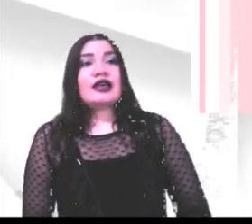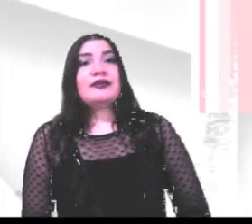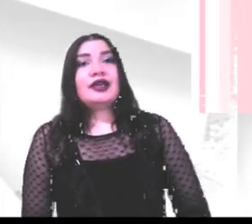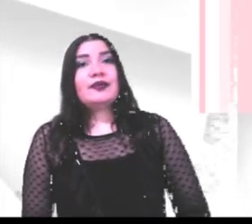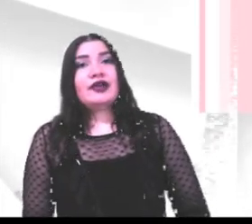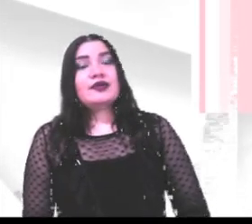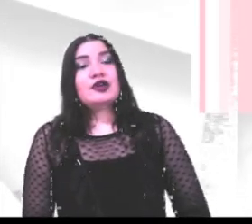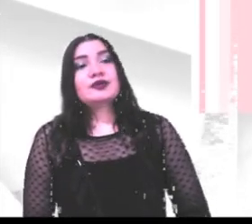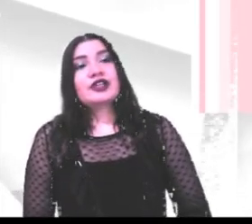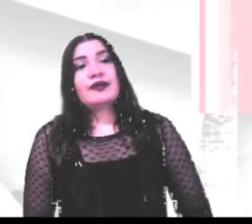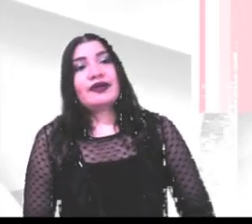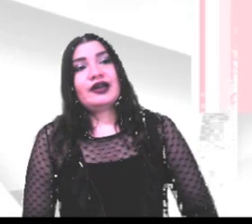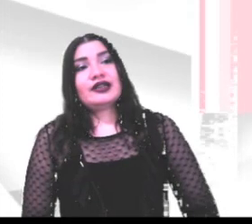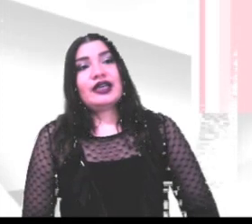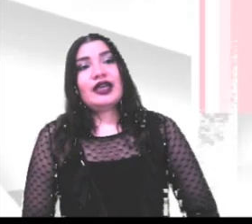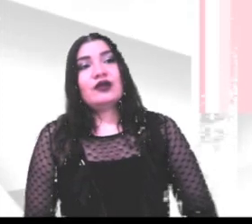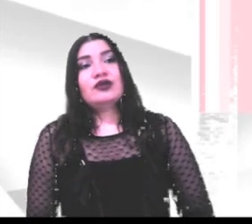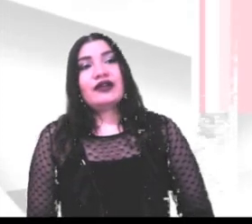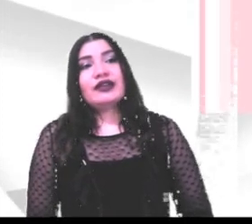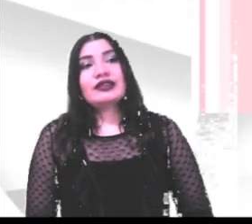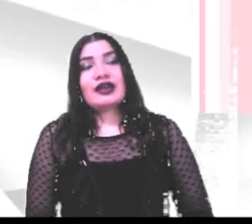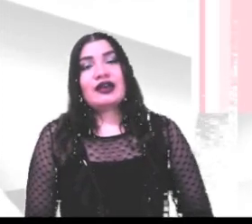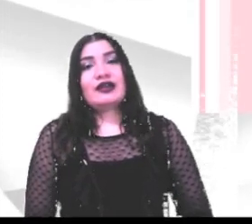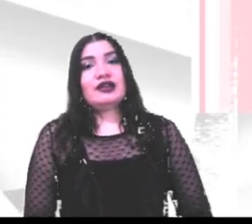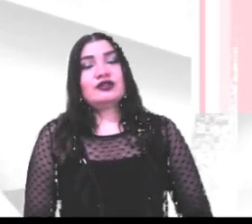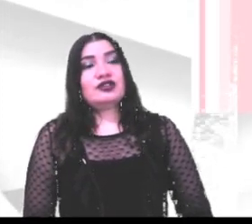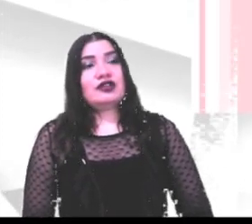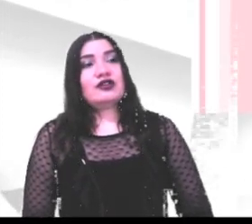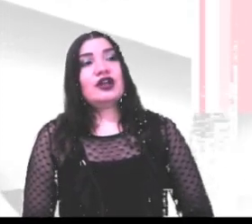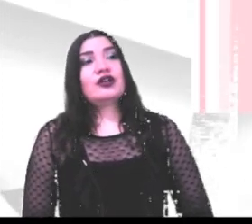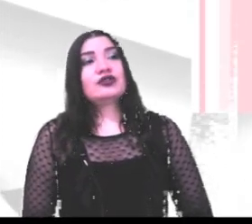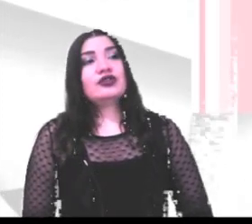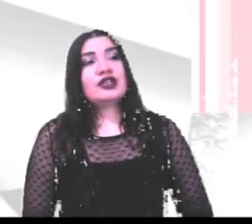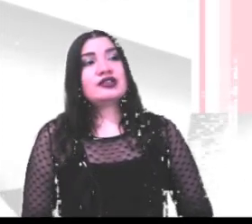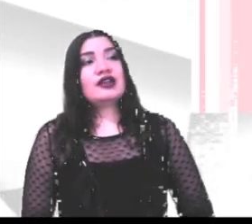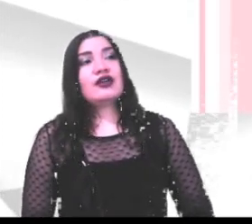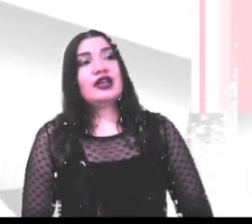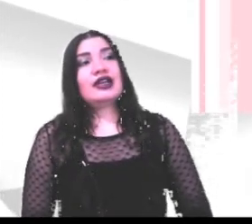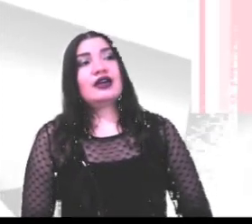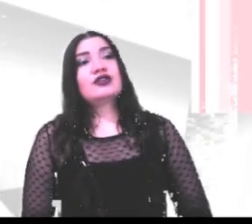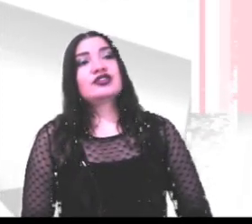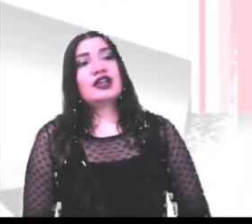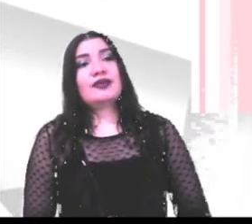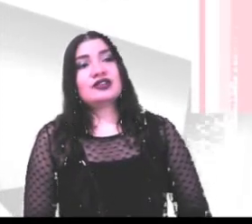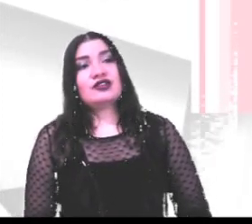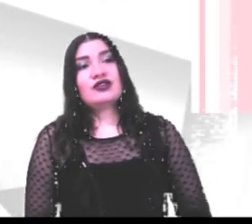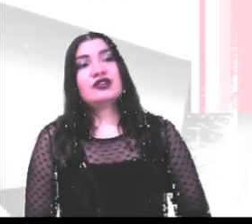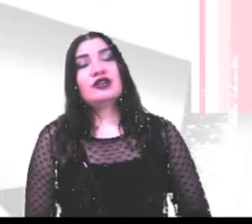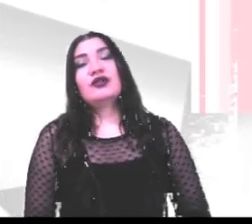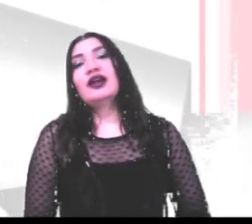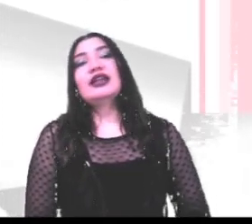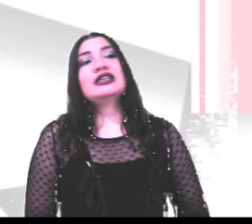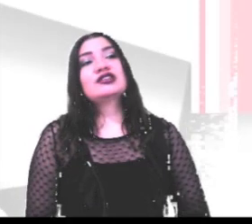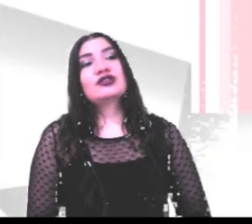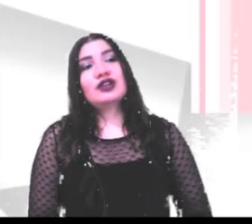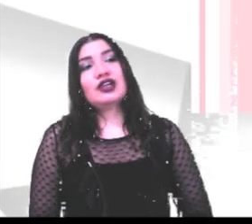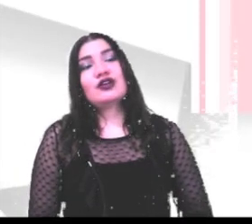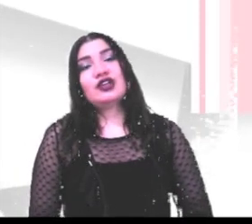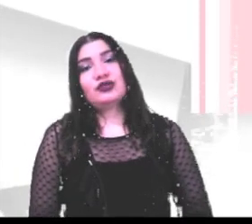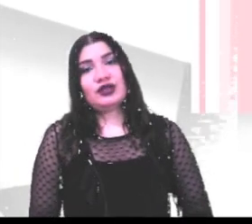también podemos observar que una ventaja de los sitios eco turísticos en la conservación de lugares